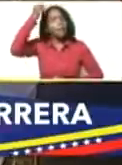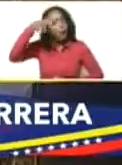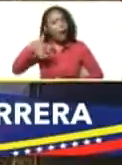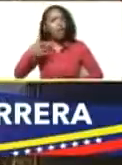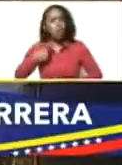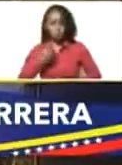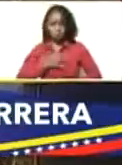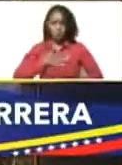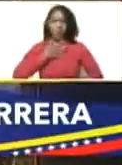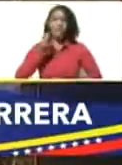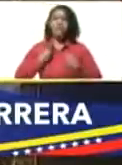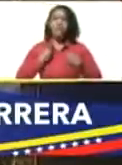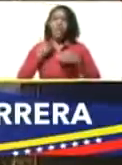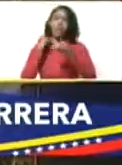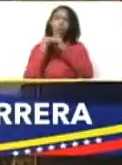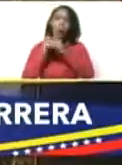Él.